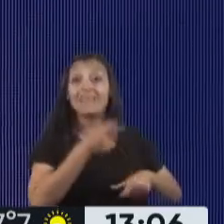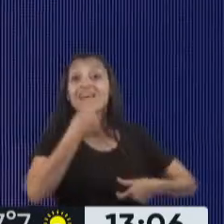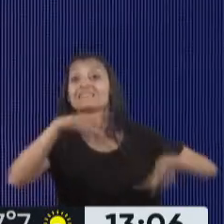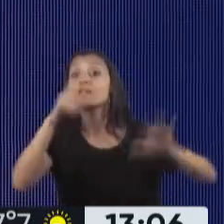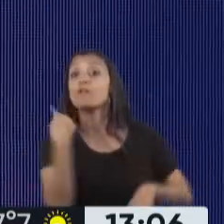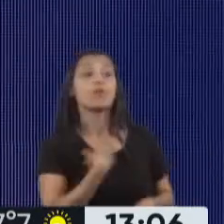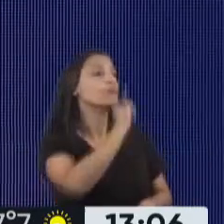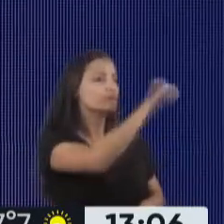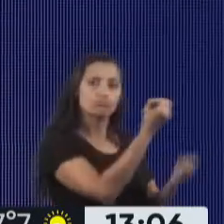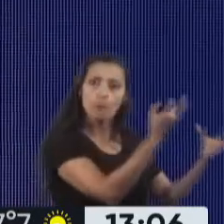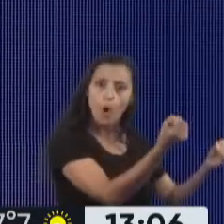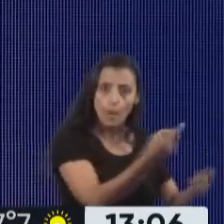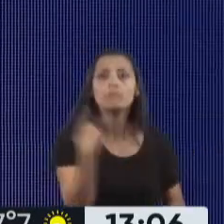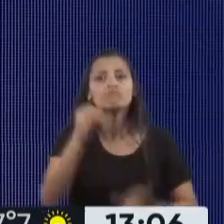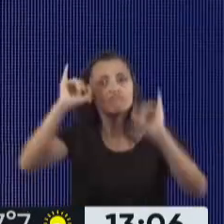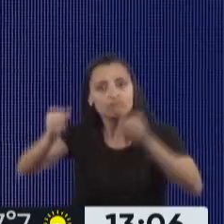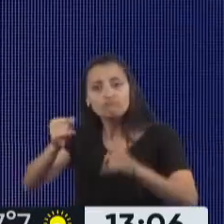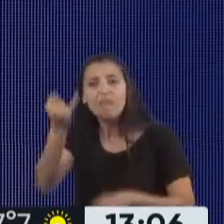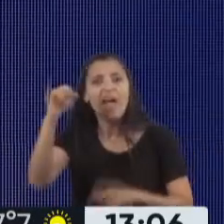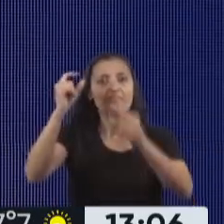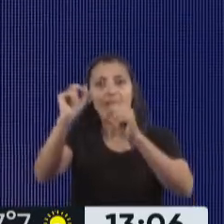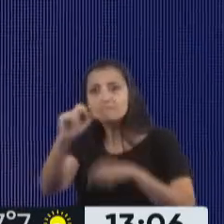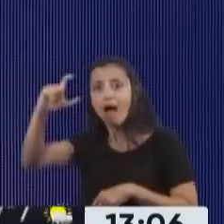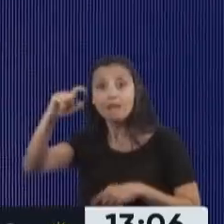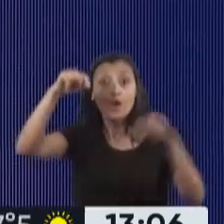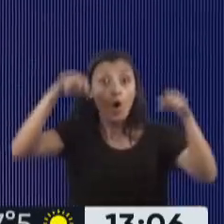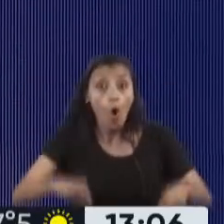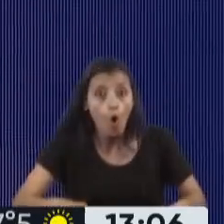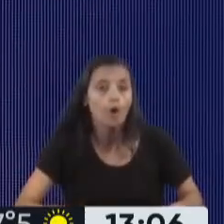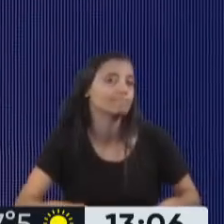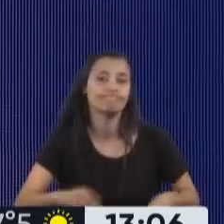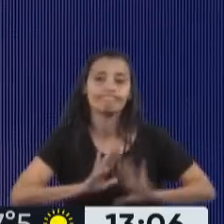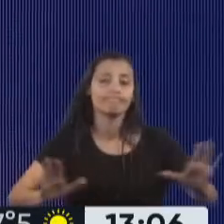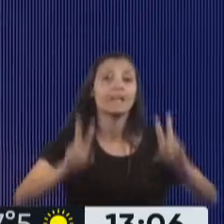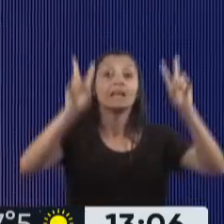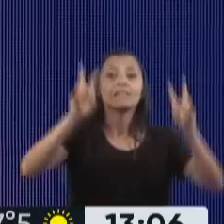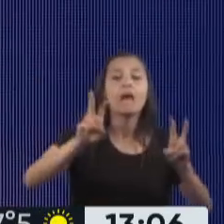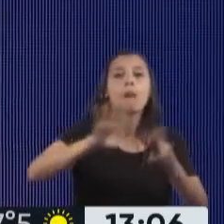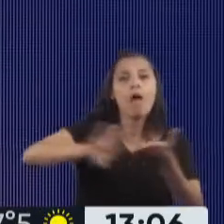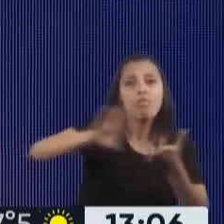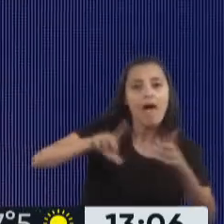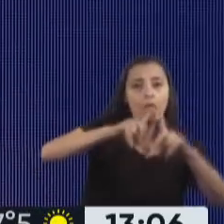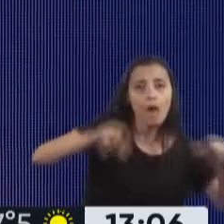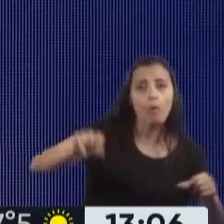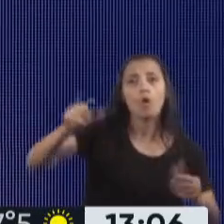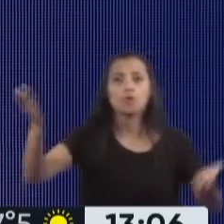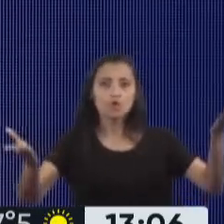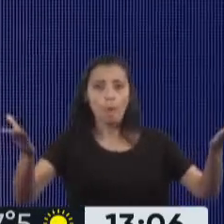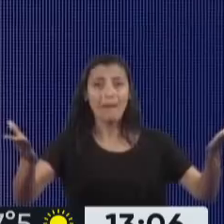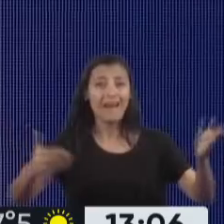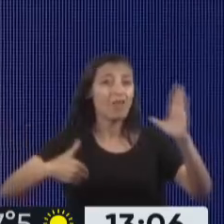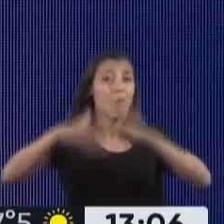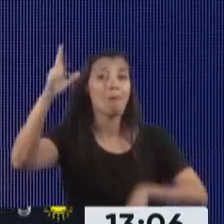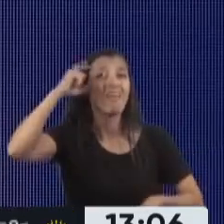hubiéramos hecho eso, hoy estaríamos discutiendo de una relación pasivos monetarios contra la base de más de